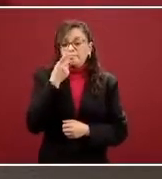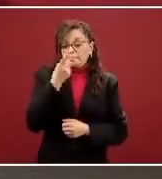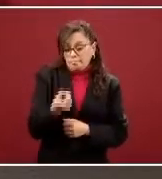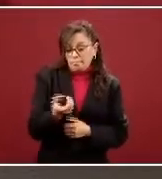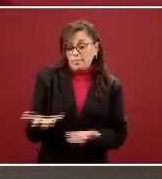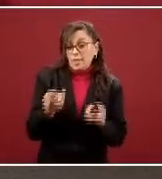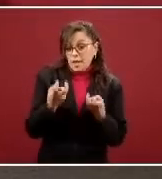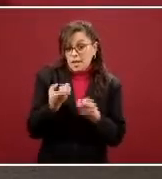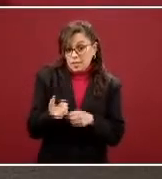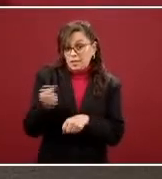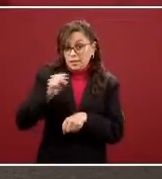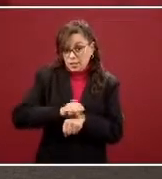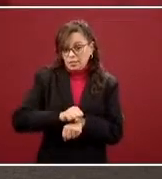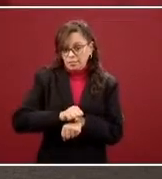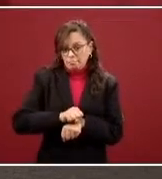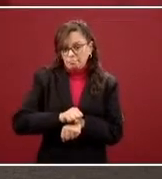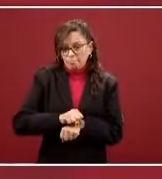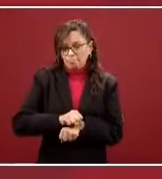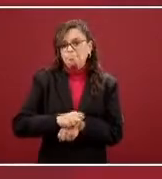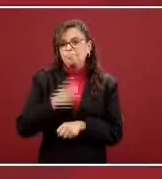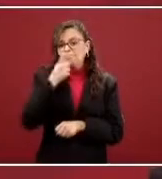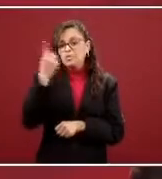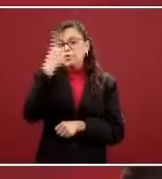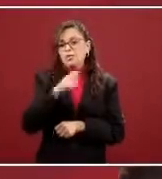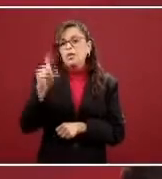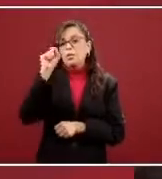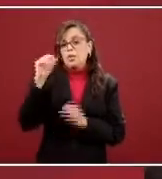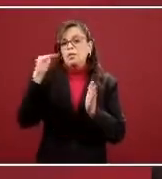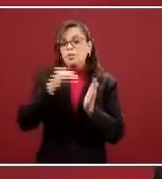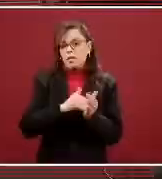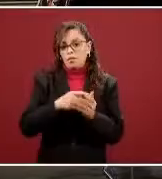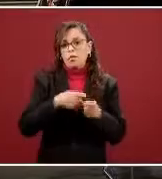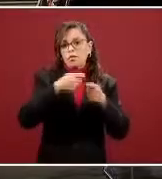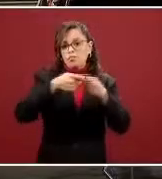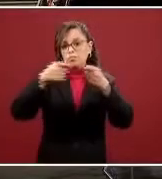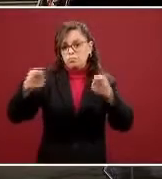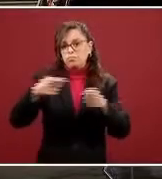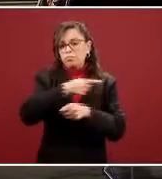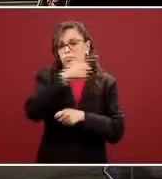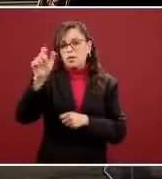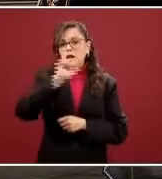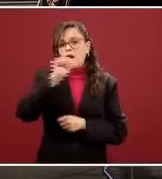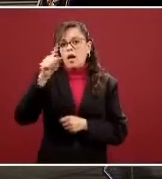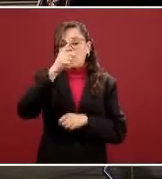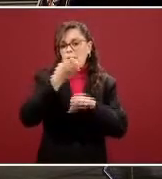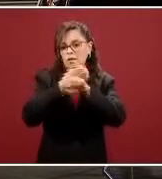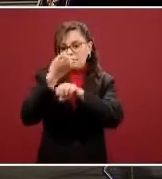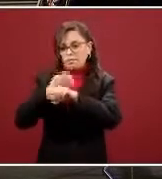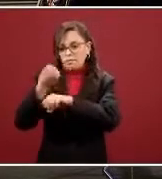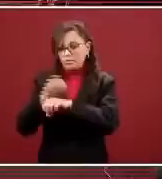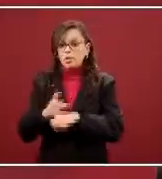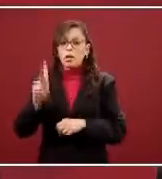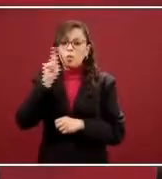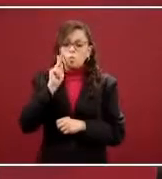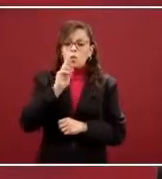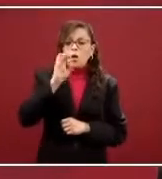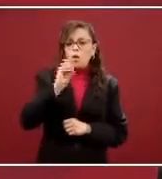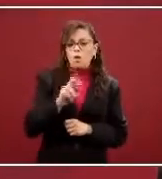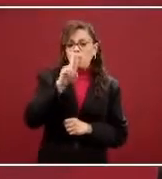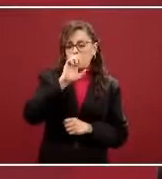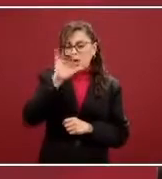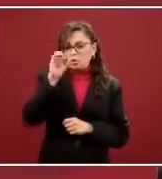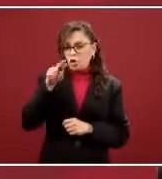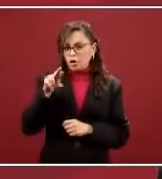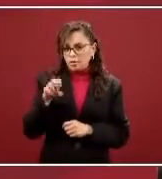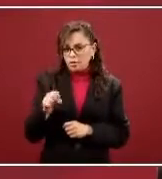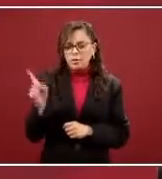a repartir 120,000 reacciones a todos los estados. ¿Reacciones o pruebas? Reacciones, las 120,000 reacciones se